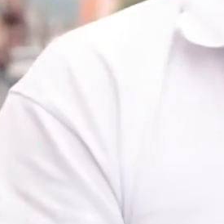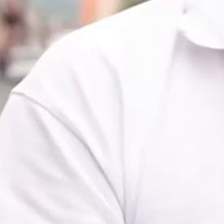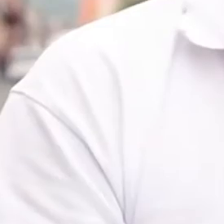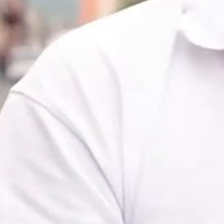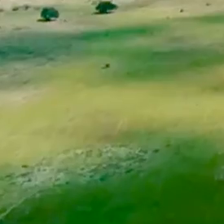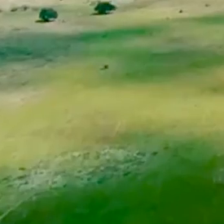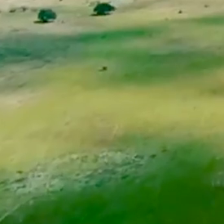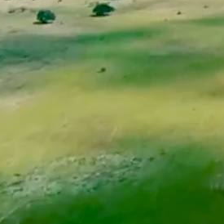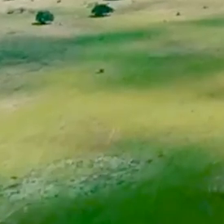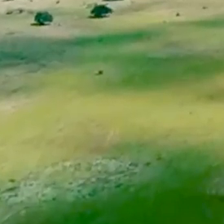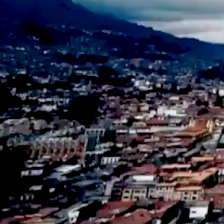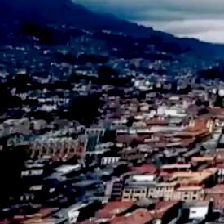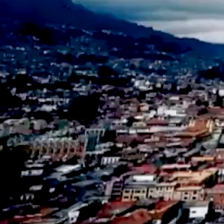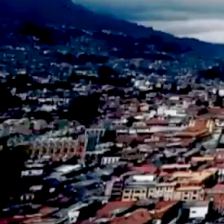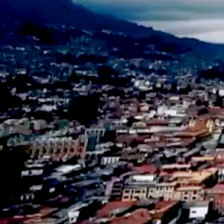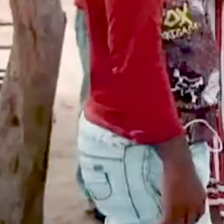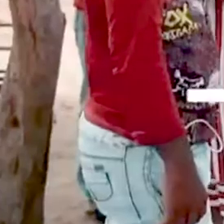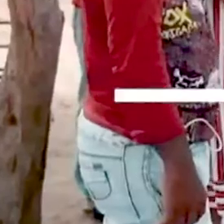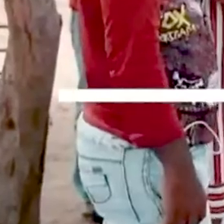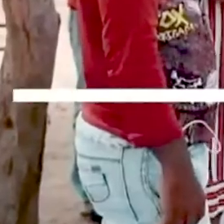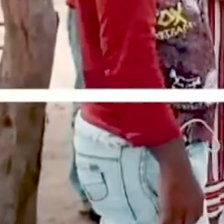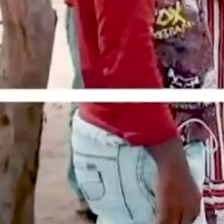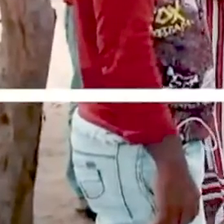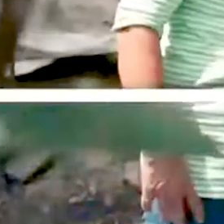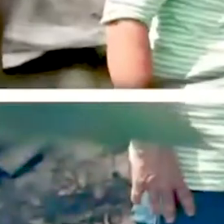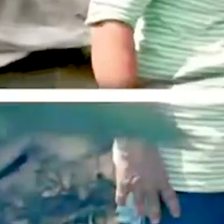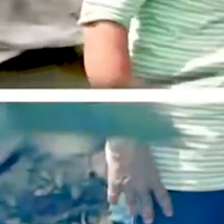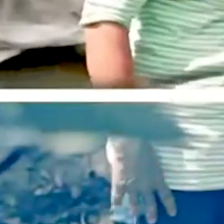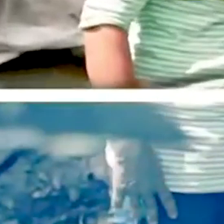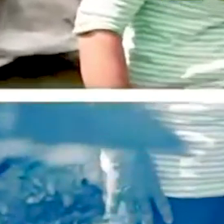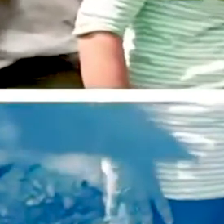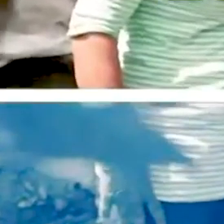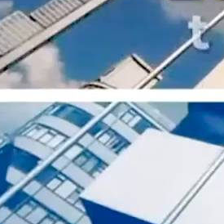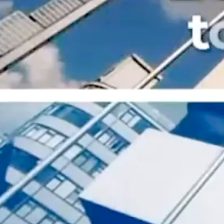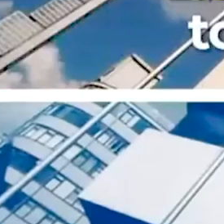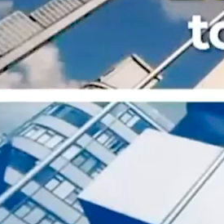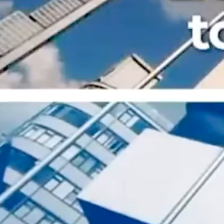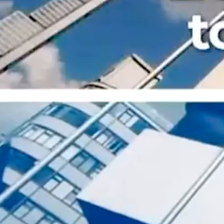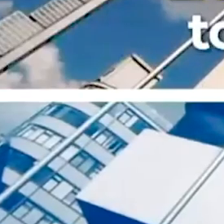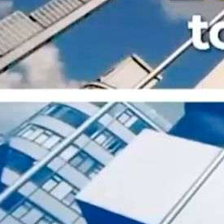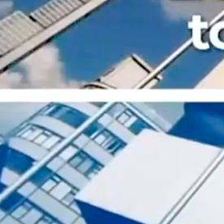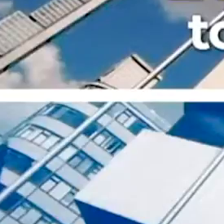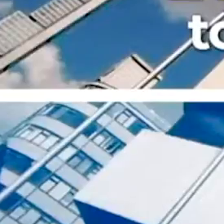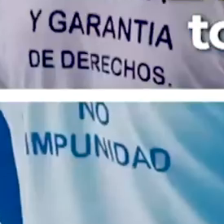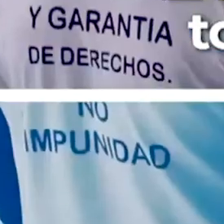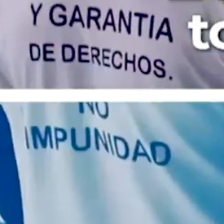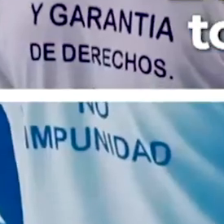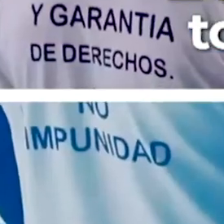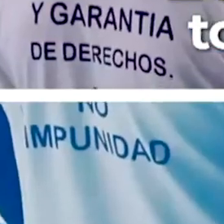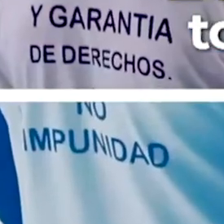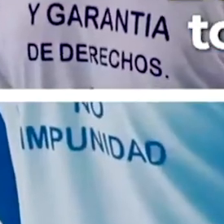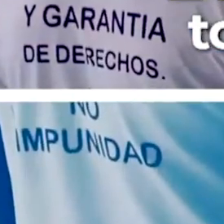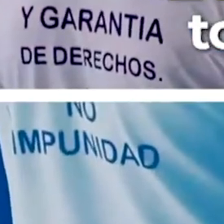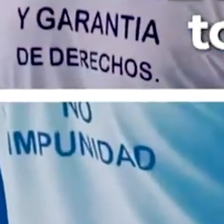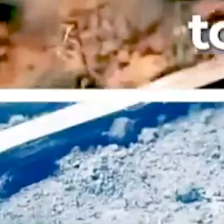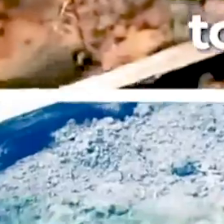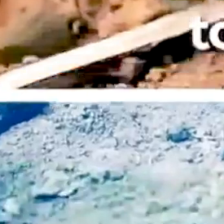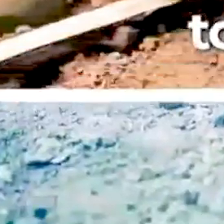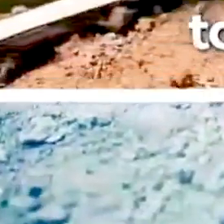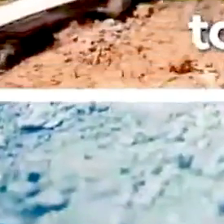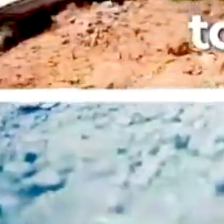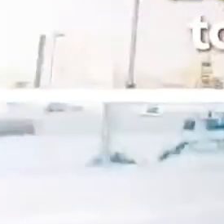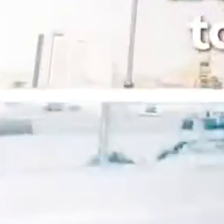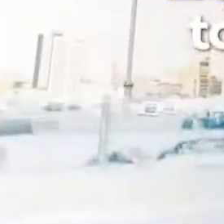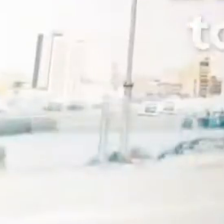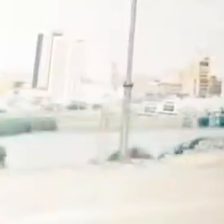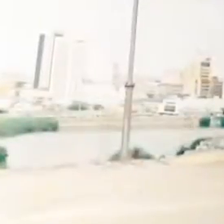nuestros derechos. La Procuraduría General de la Nación cumplió en el 2021 su misión constitucional de proteger y garantizar